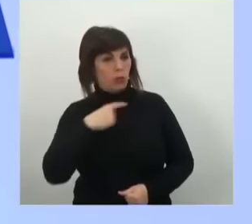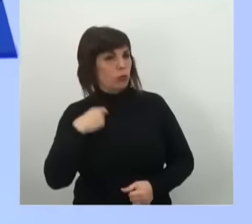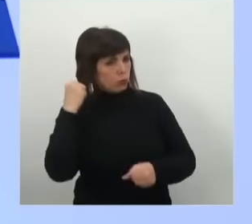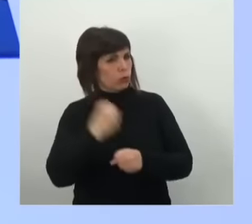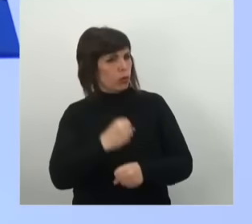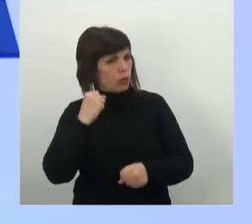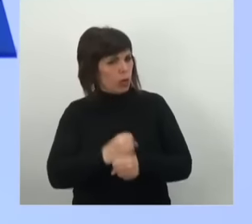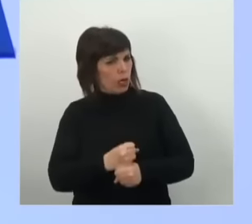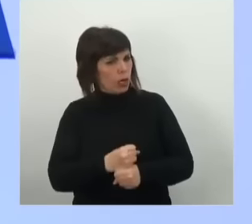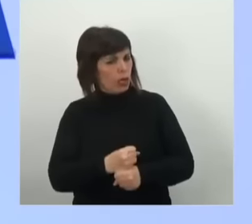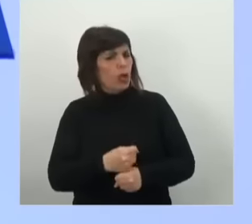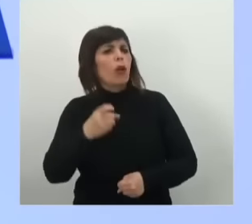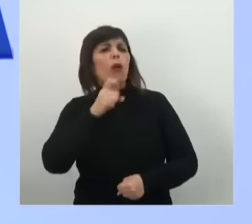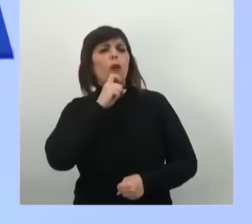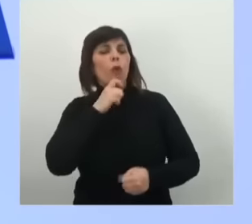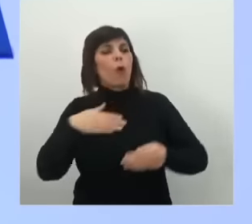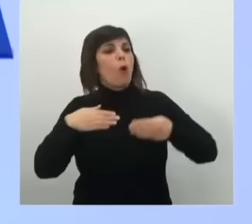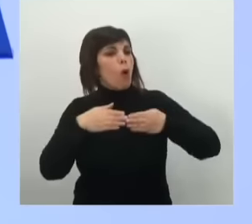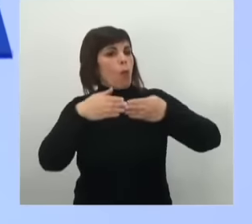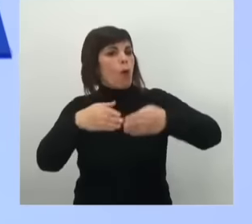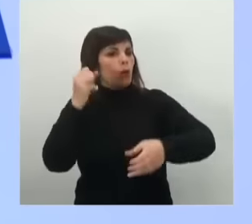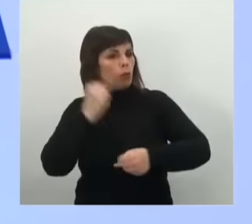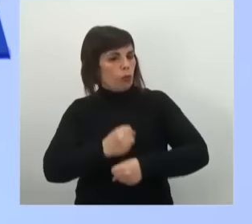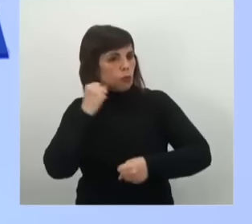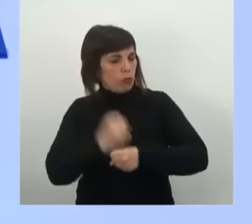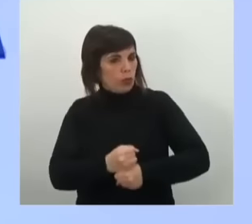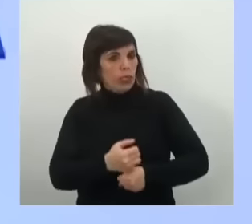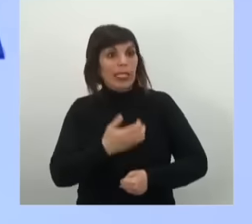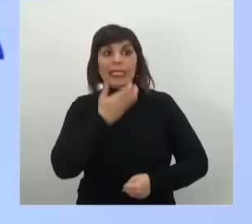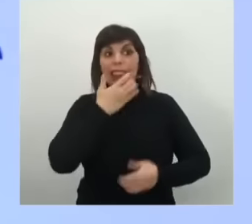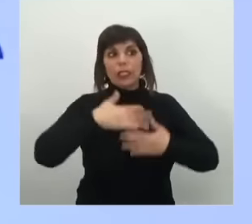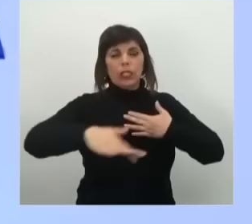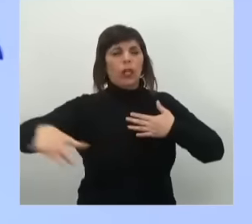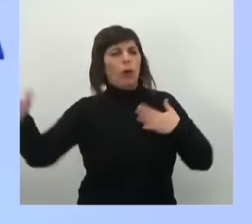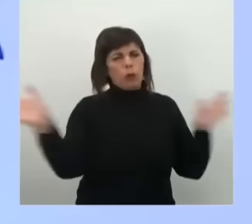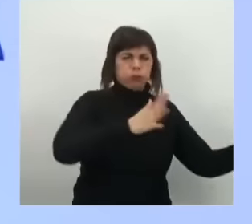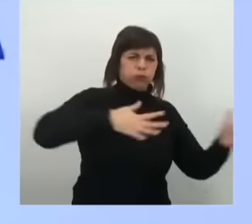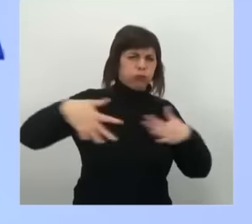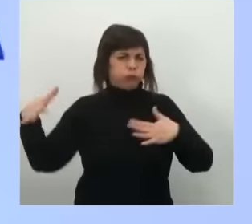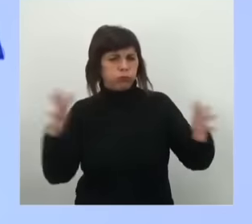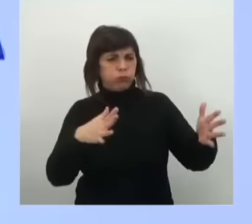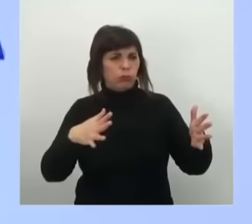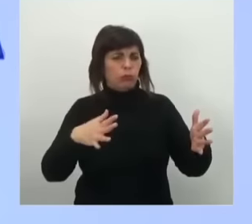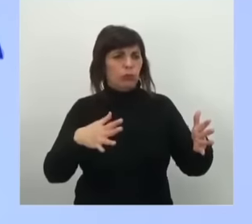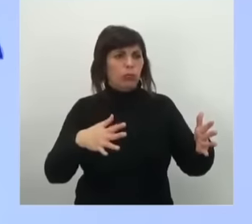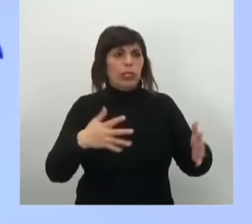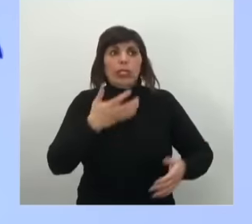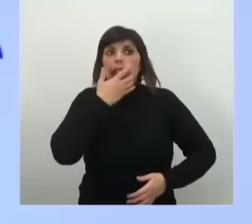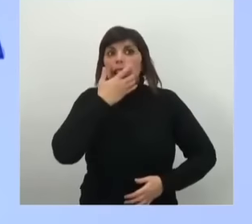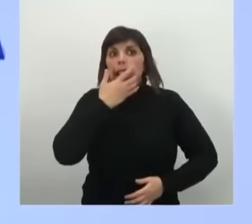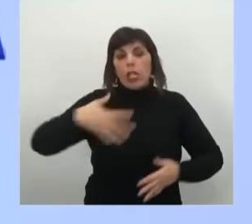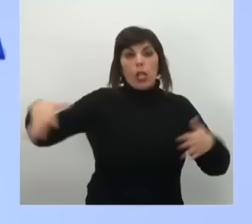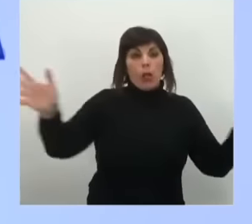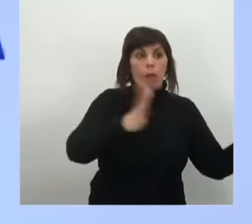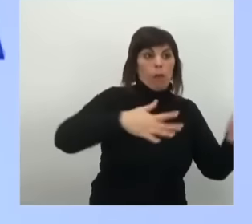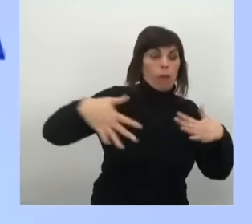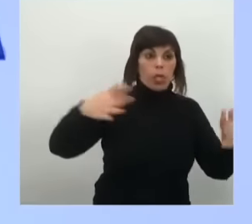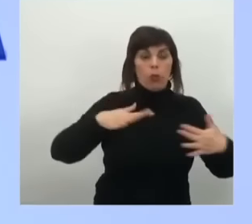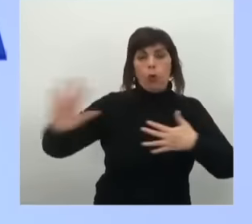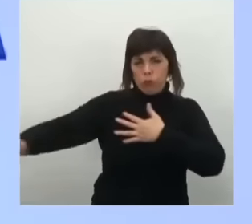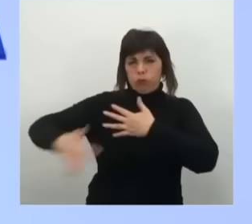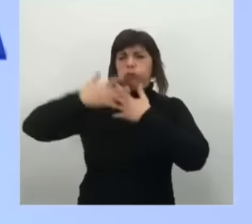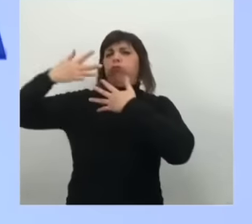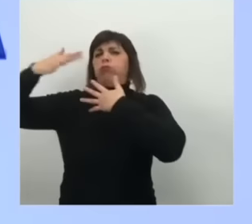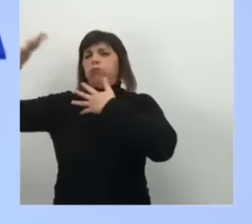tienes un problema cuando hay viento en el mar pero tienes dos problemas cuando hay viento y hay